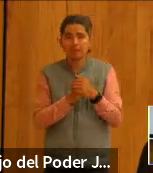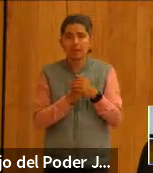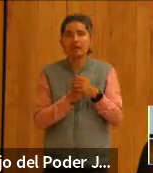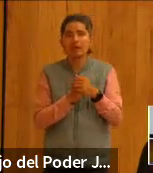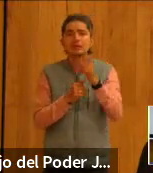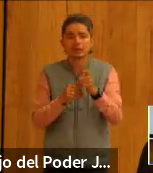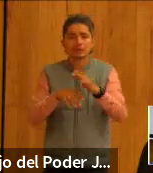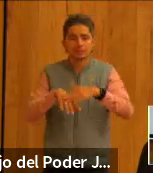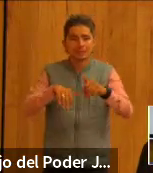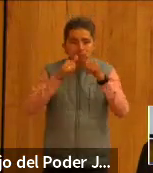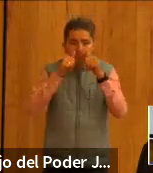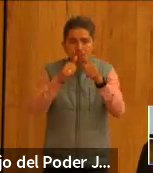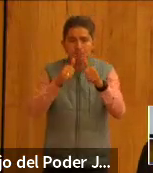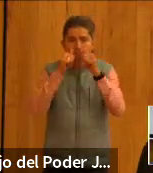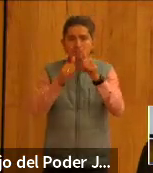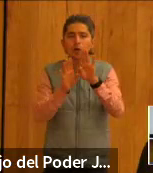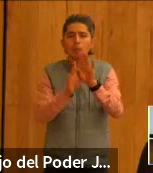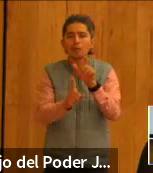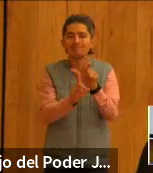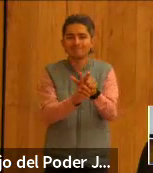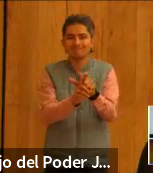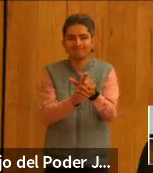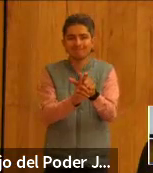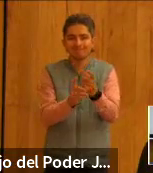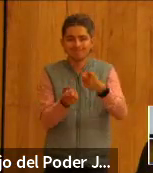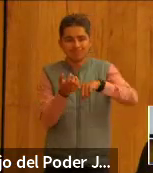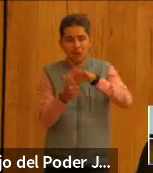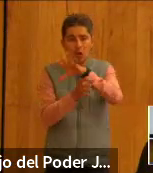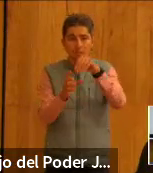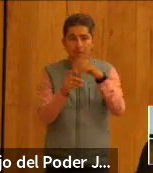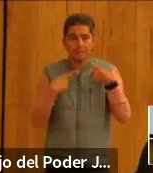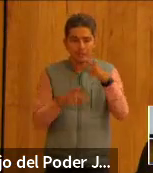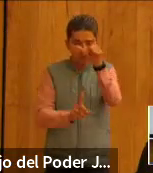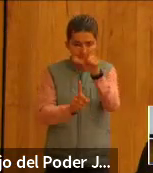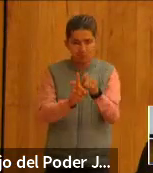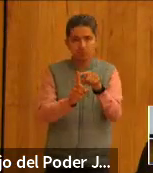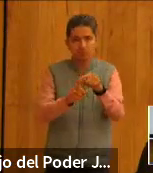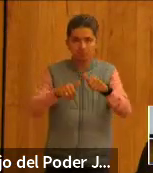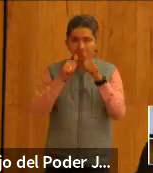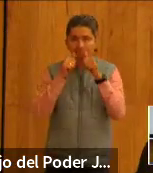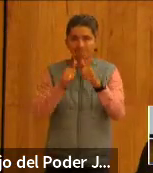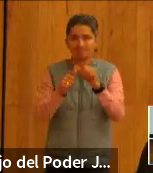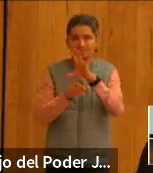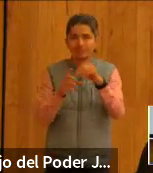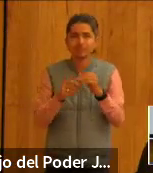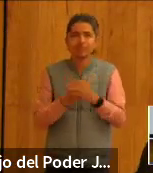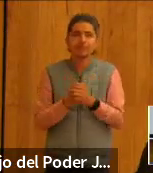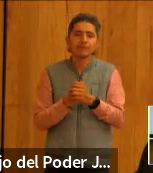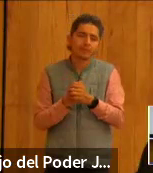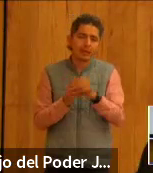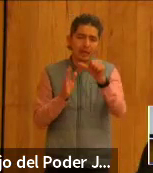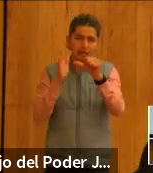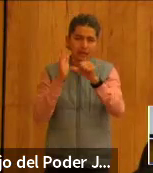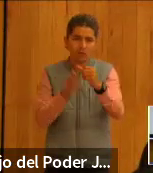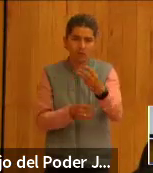procura garantizar o proteger la dignidad entera de las personas. Incluso el